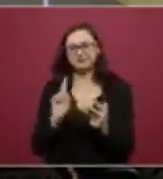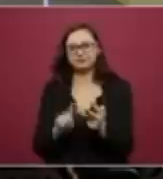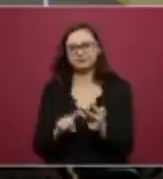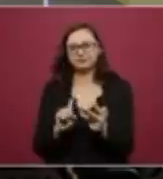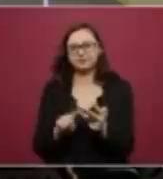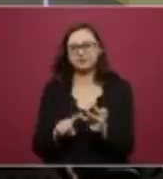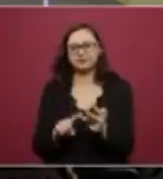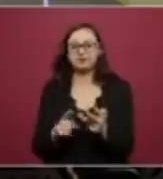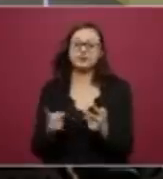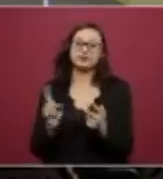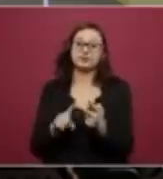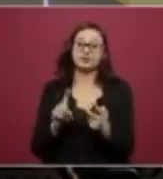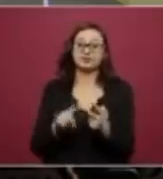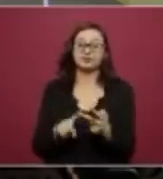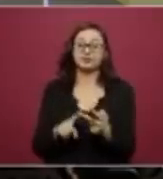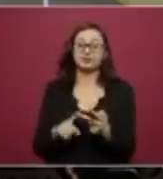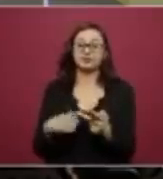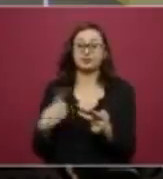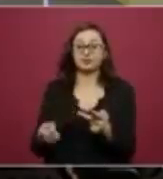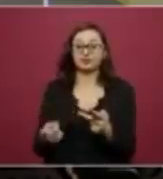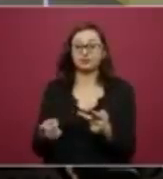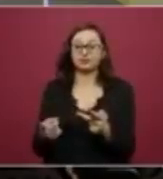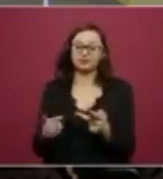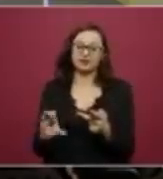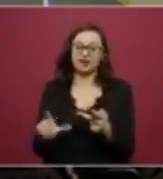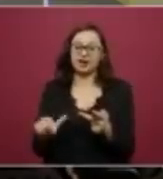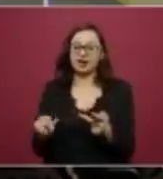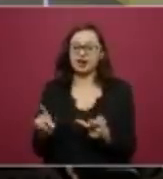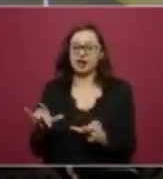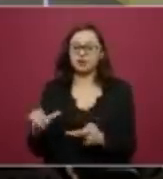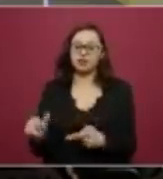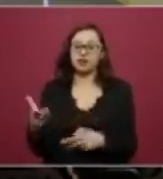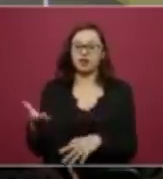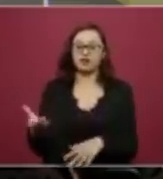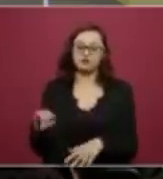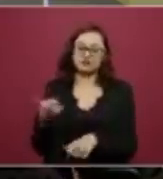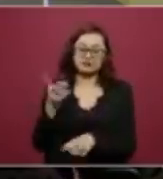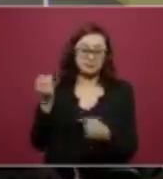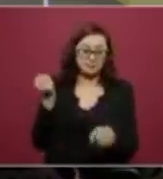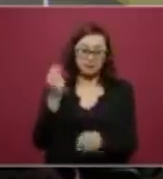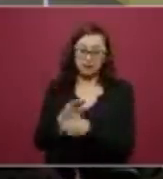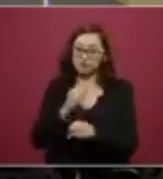porque estaba en su reunión de seguridad, que la invitamos,